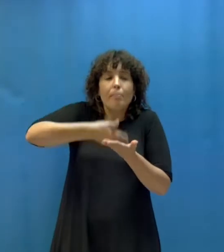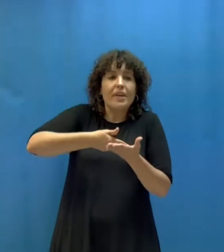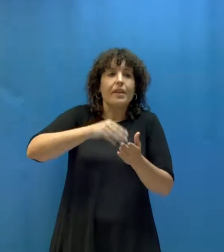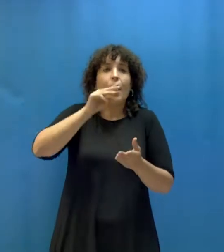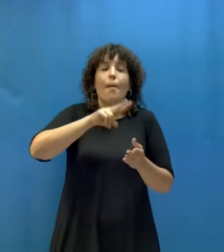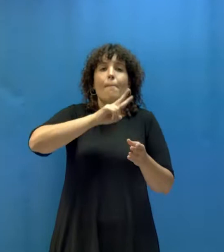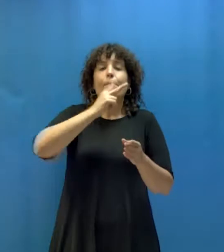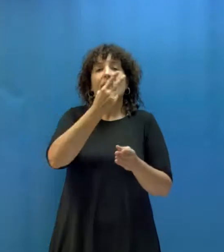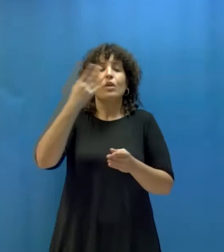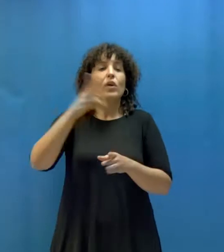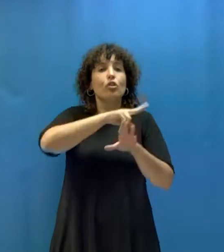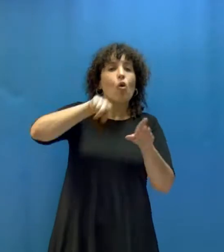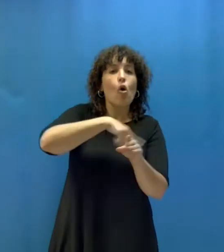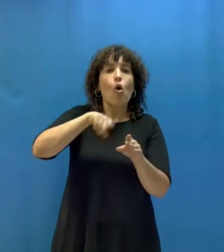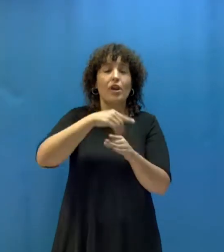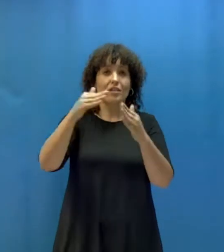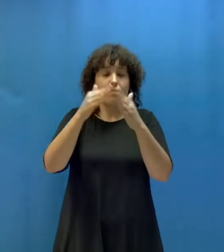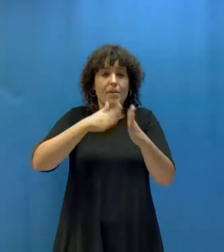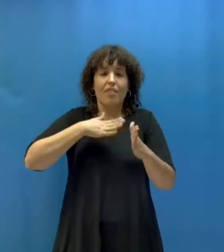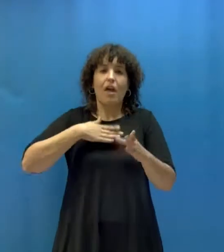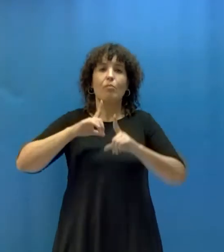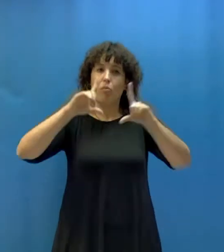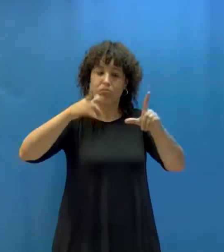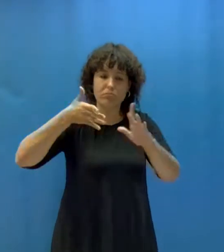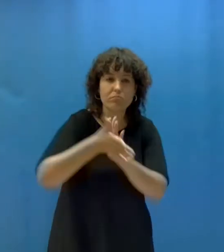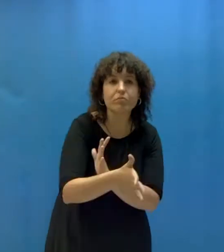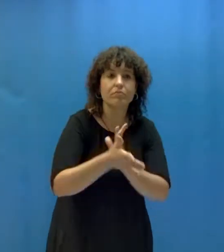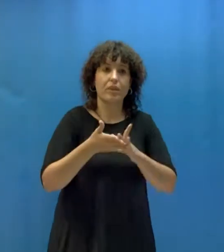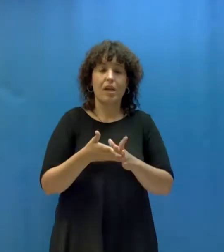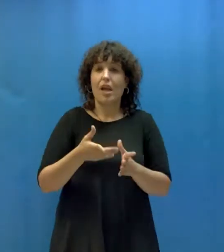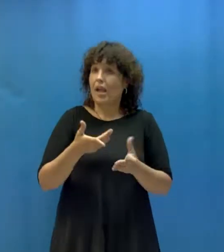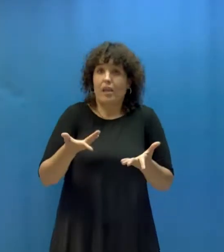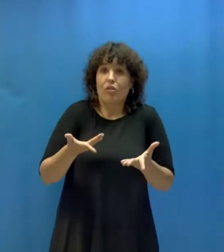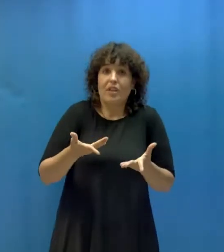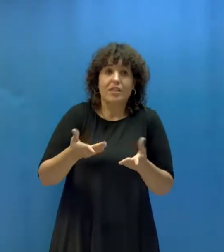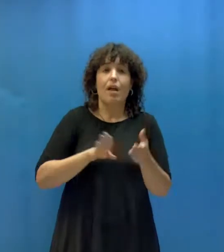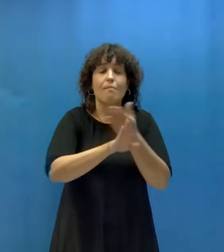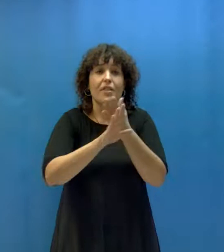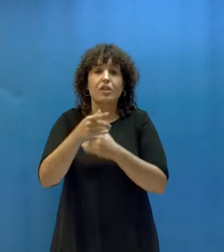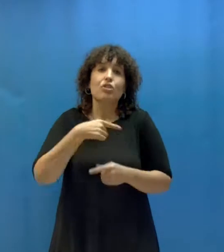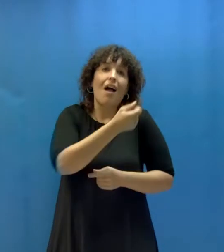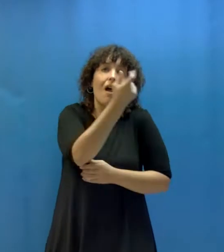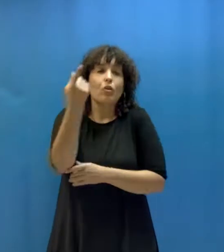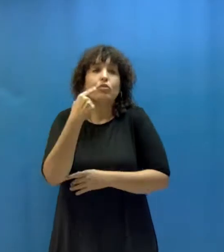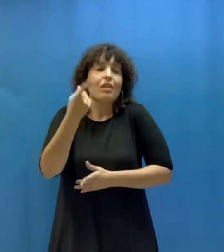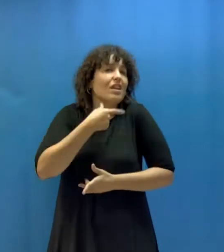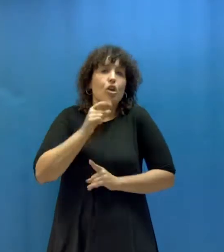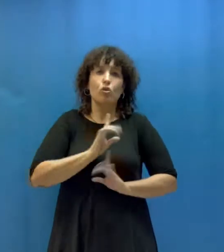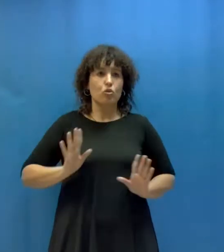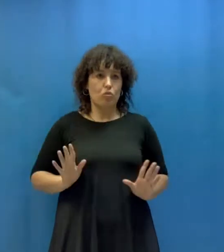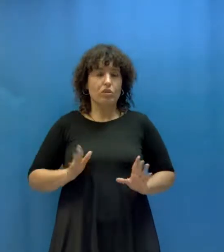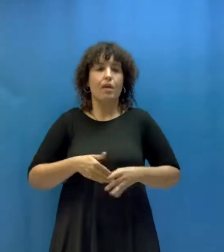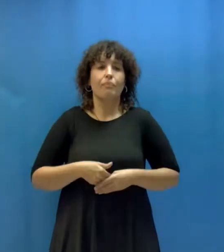las viviendas unifamiliares. Un absoluto contrasentido o no nos gusta son algunas declaraciones vecinales que se recogen en la noticia.